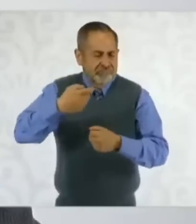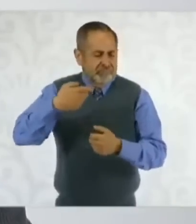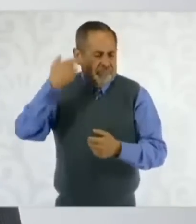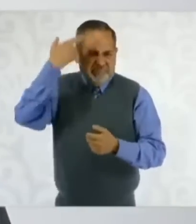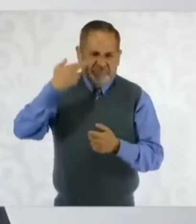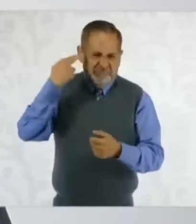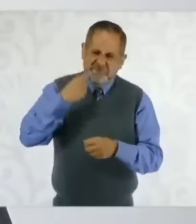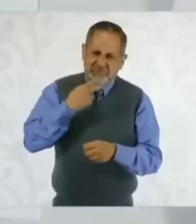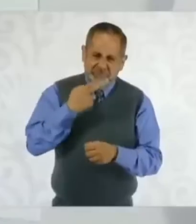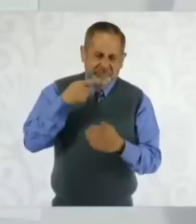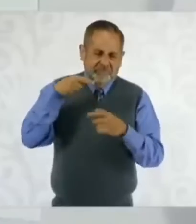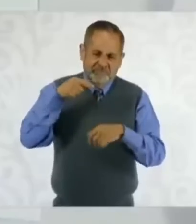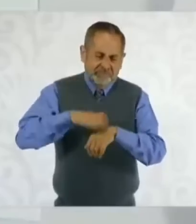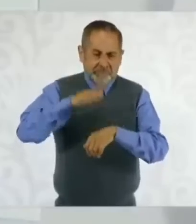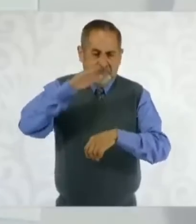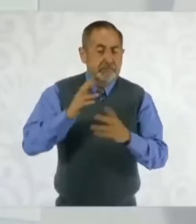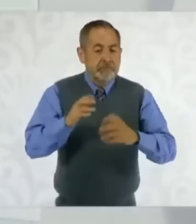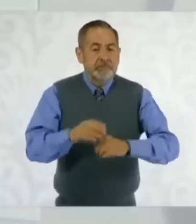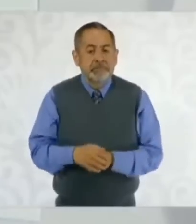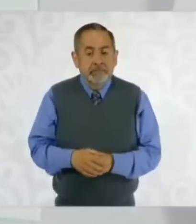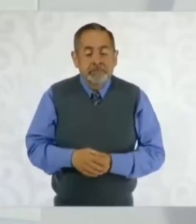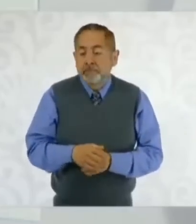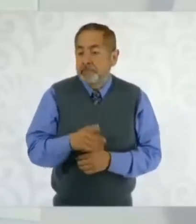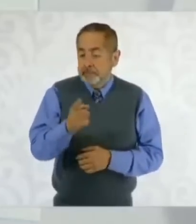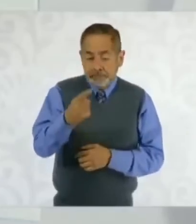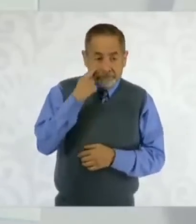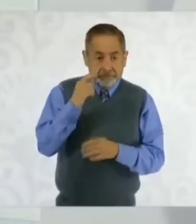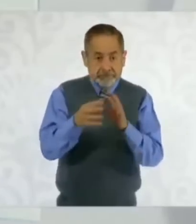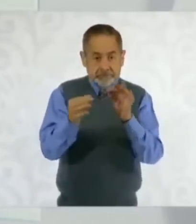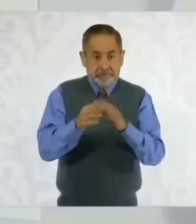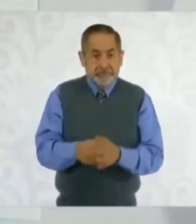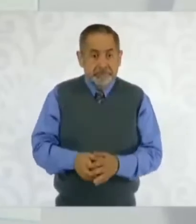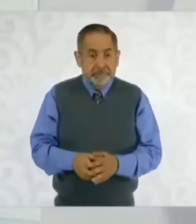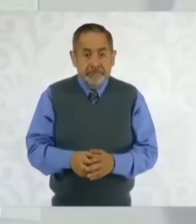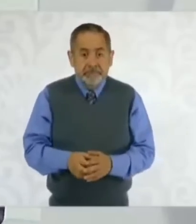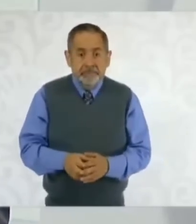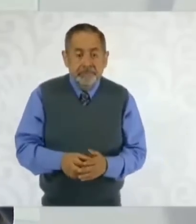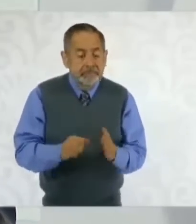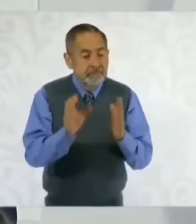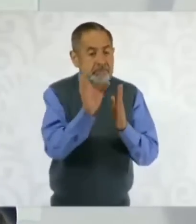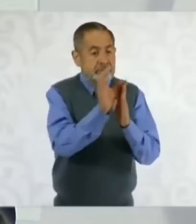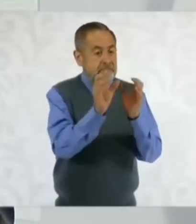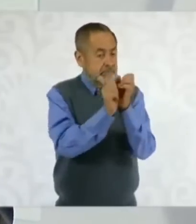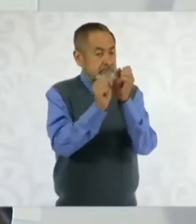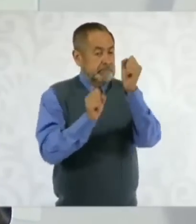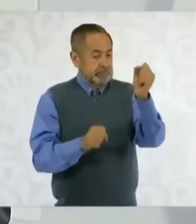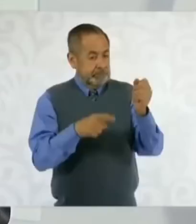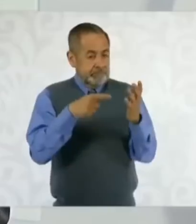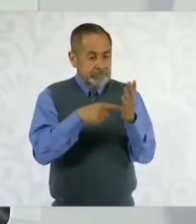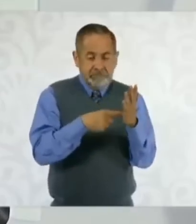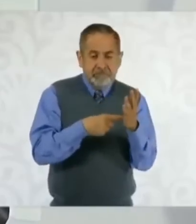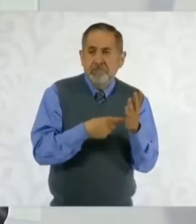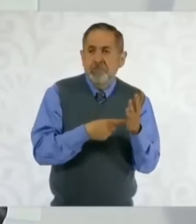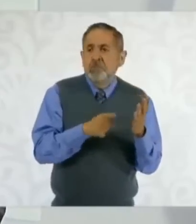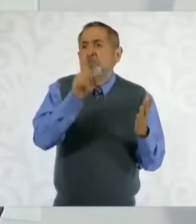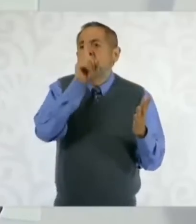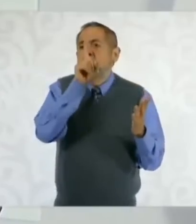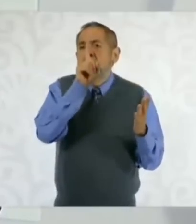bien, la Constitución no puede ser una Carta Magna inerte,